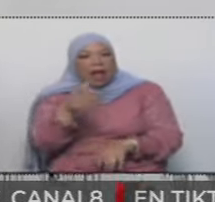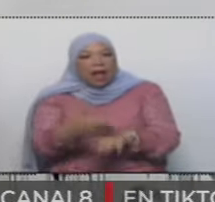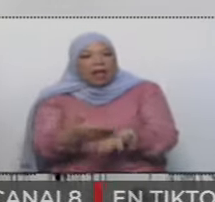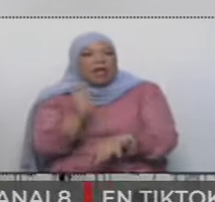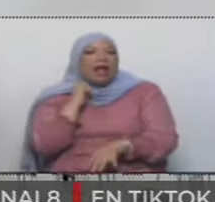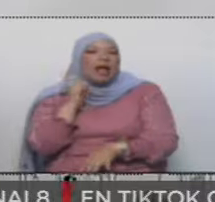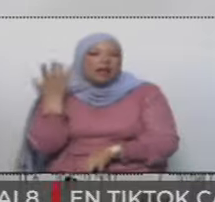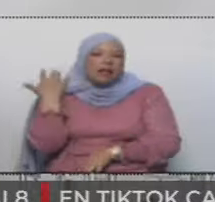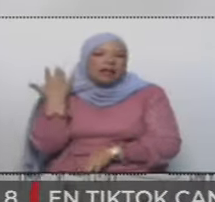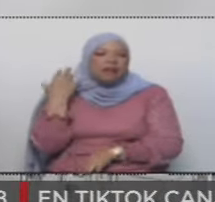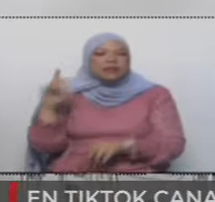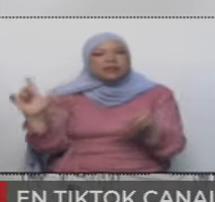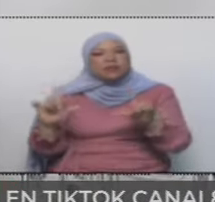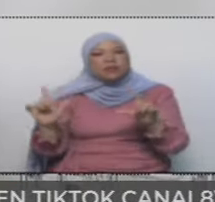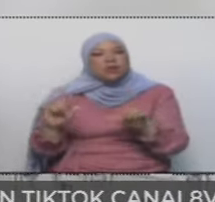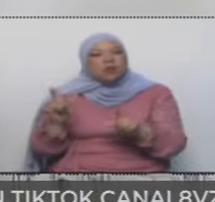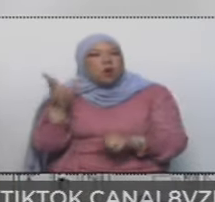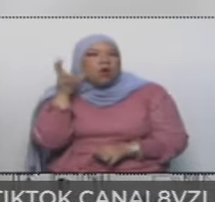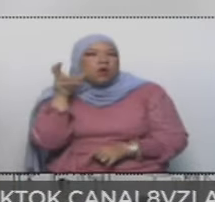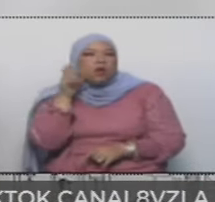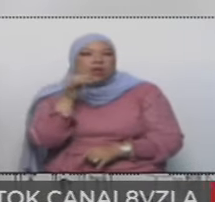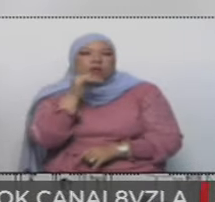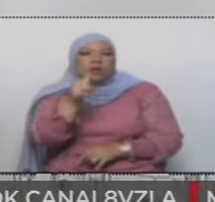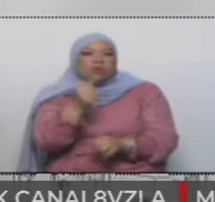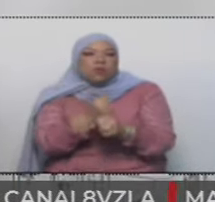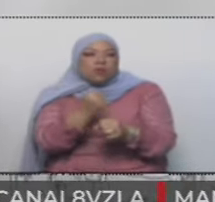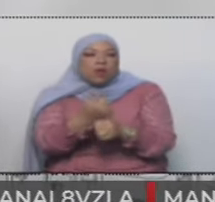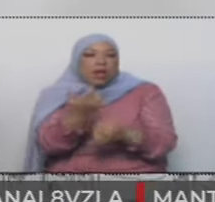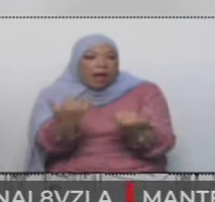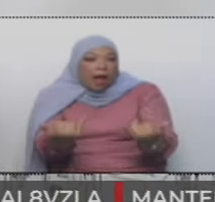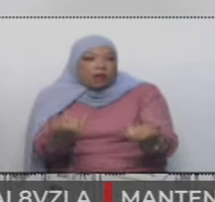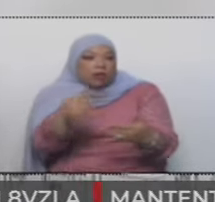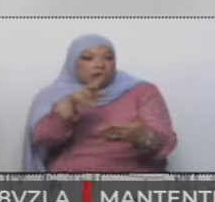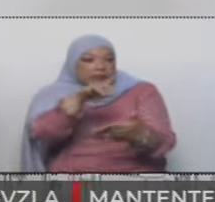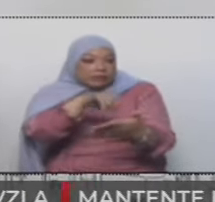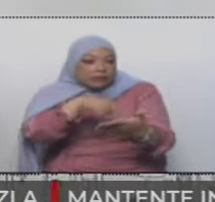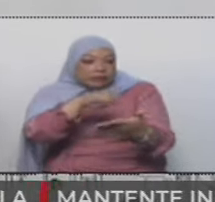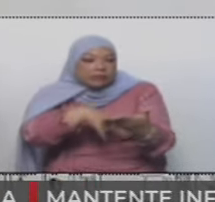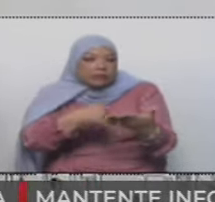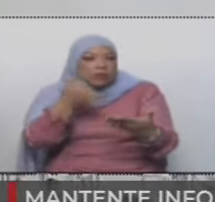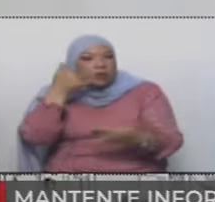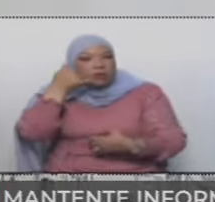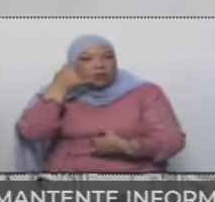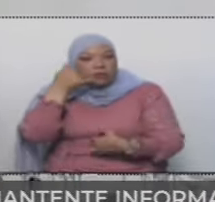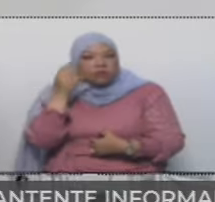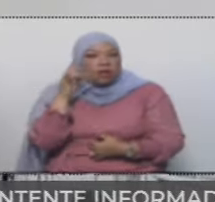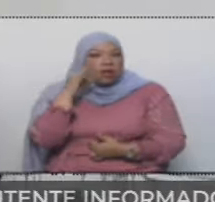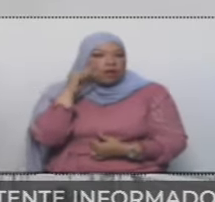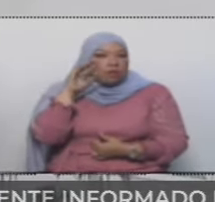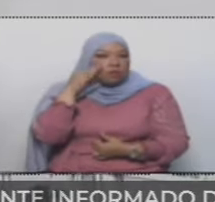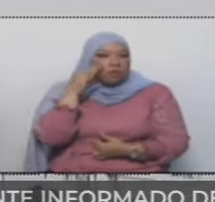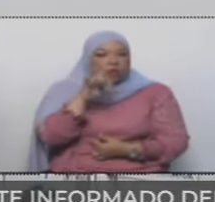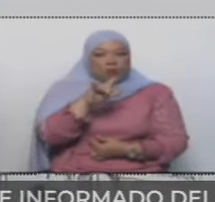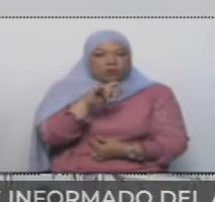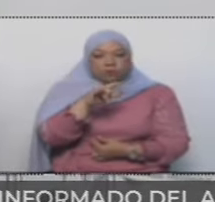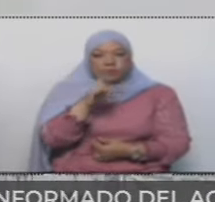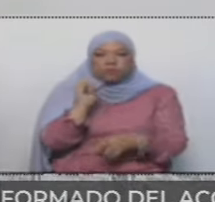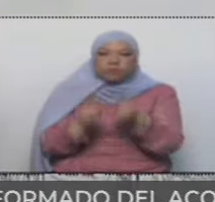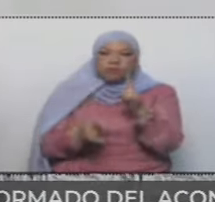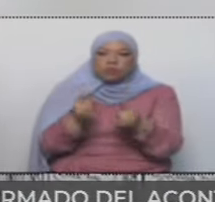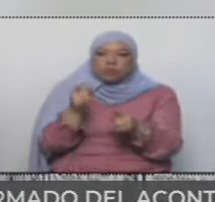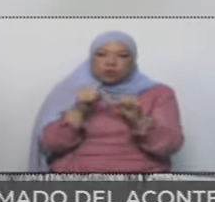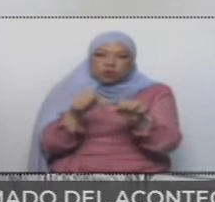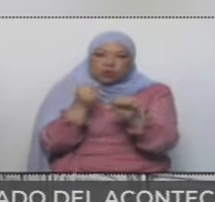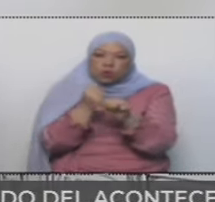por televisión, los noticieros. Ahora la gente con el celular ve todo. A ver cómo sigue